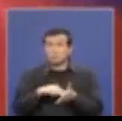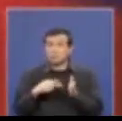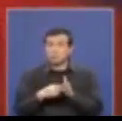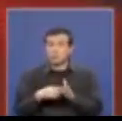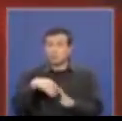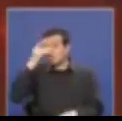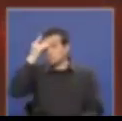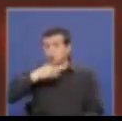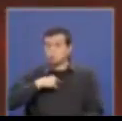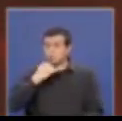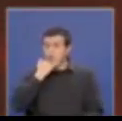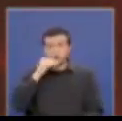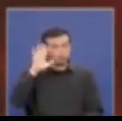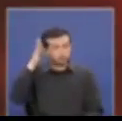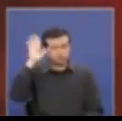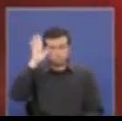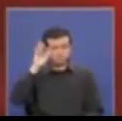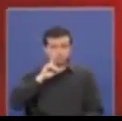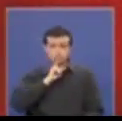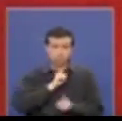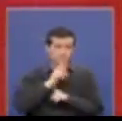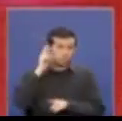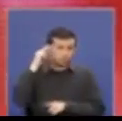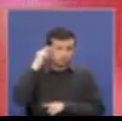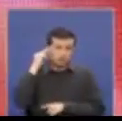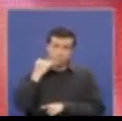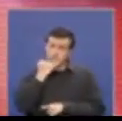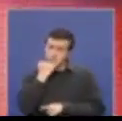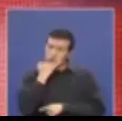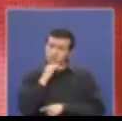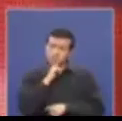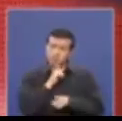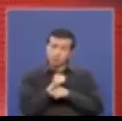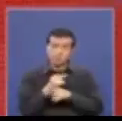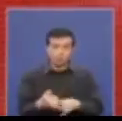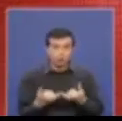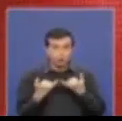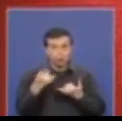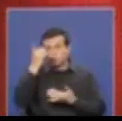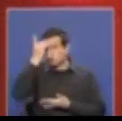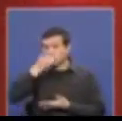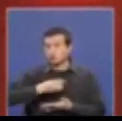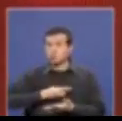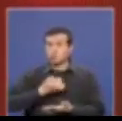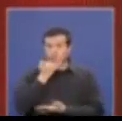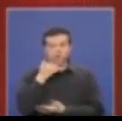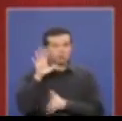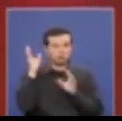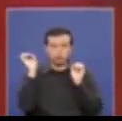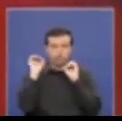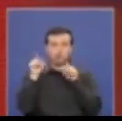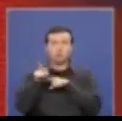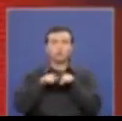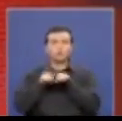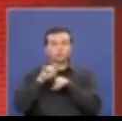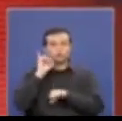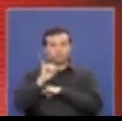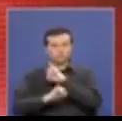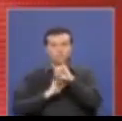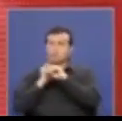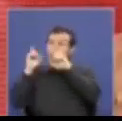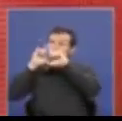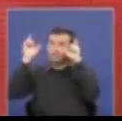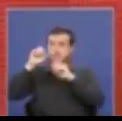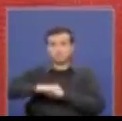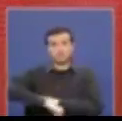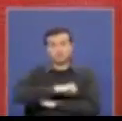significa una mala decisión, que además es razonable también equivocarse de vez en cuando. Pero aquí no se tomaron malas decisiones. Esto fue un concurso internacional, lo ganó esta